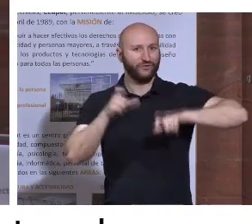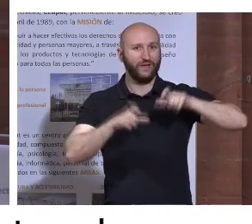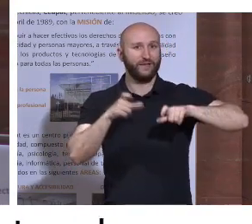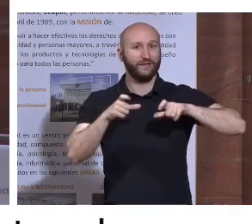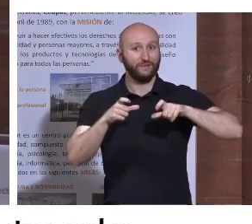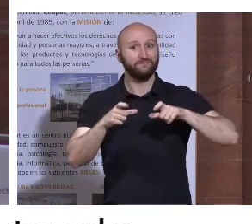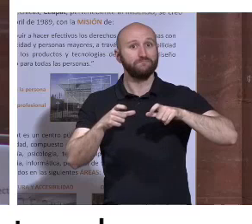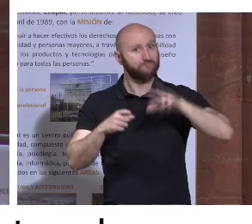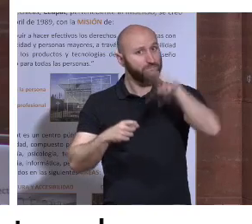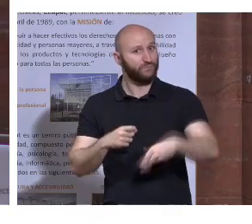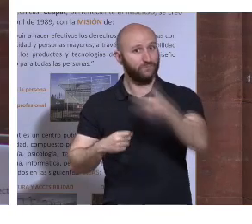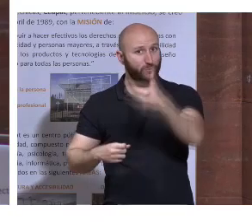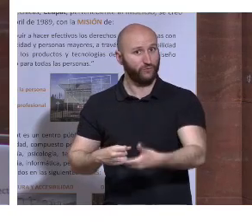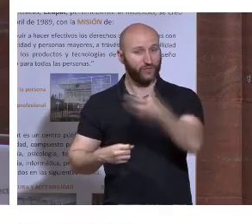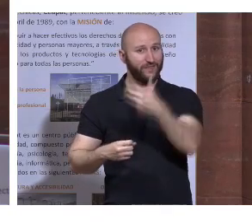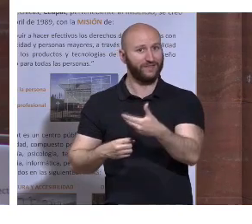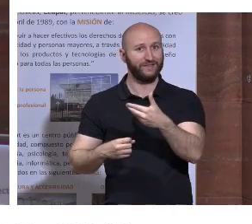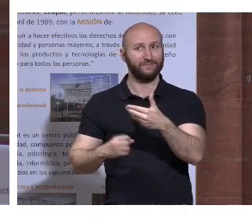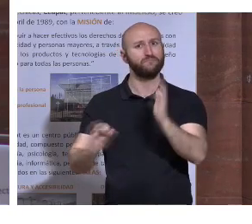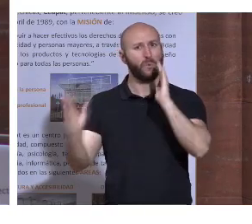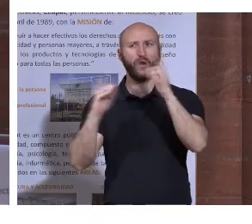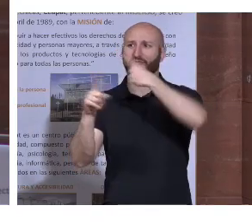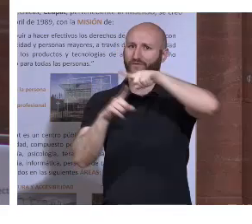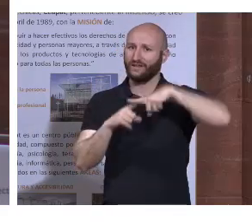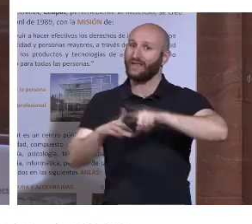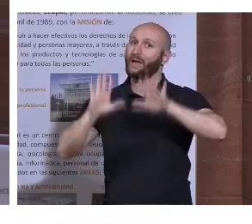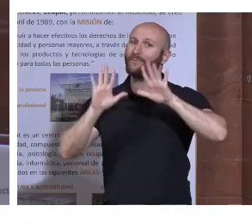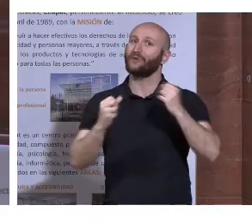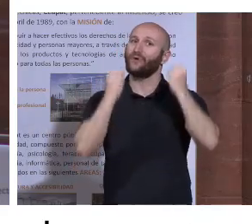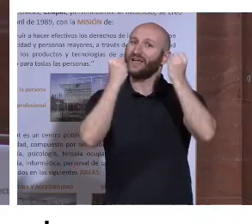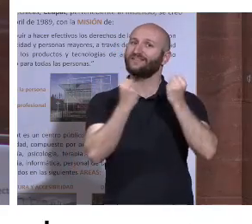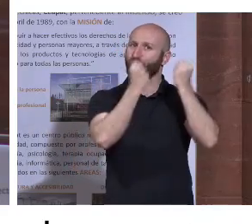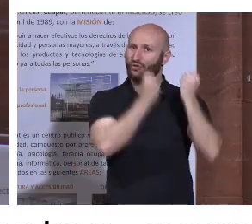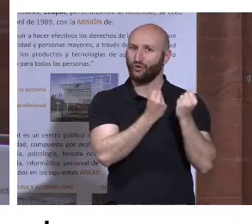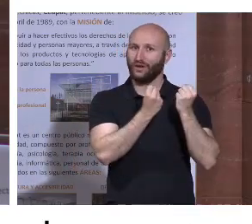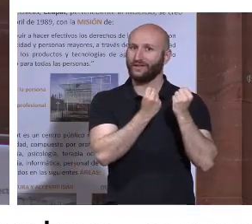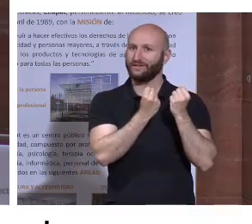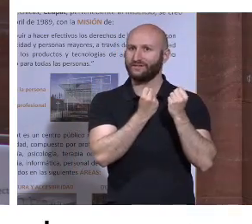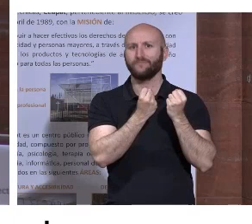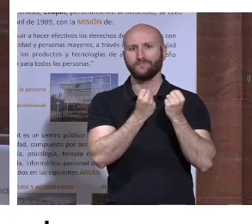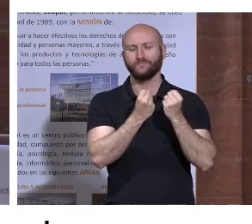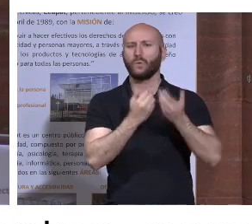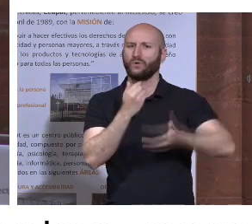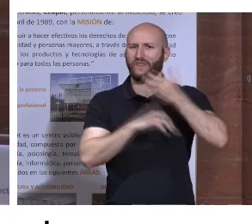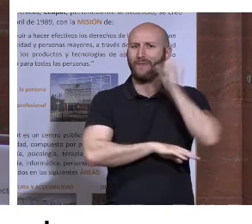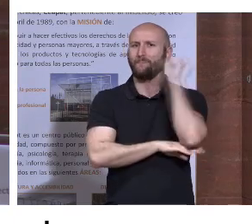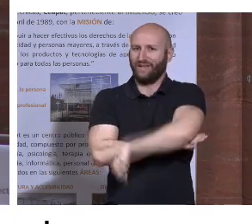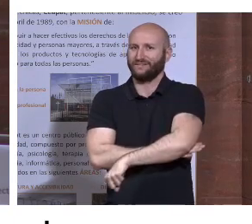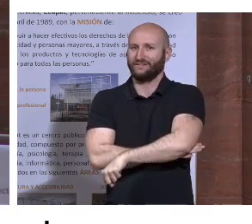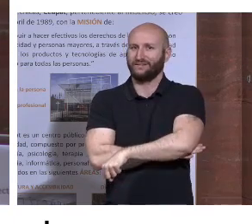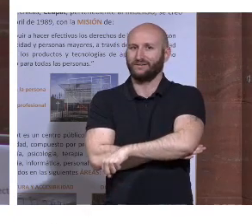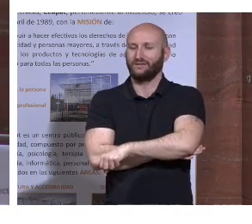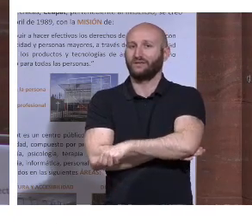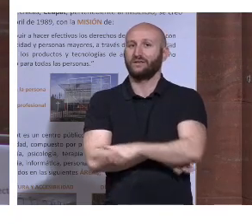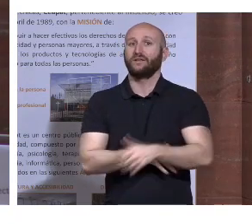son importantes en diferentes momentos, pero las instituciones que permanecen son mucho más. Entonces, yo desde